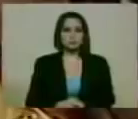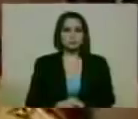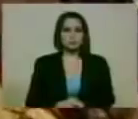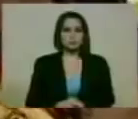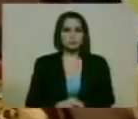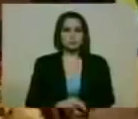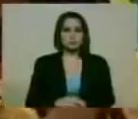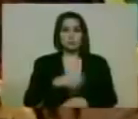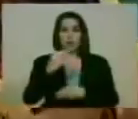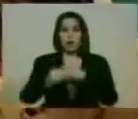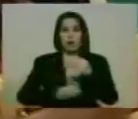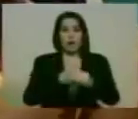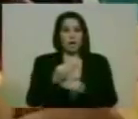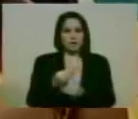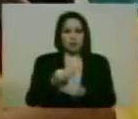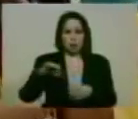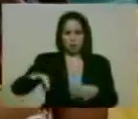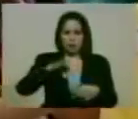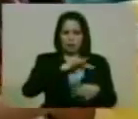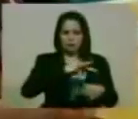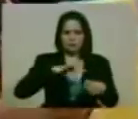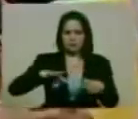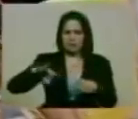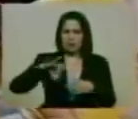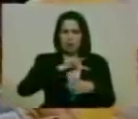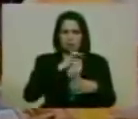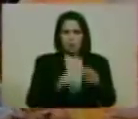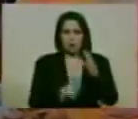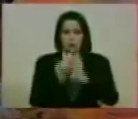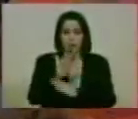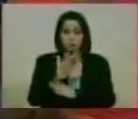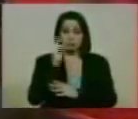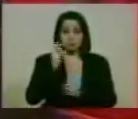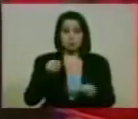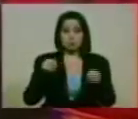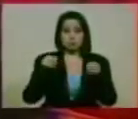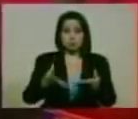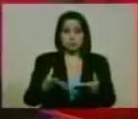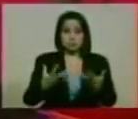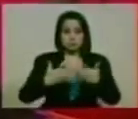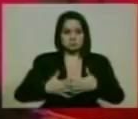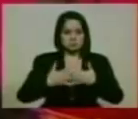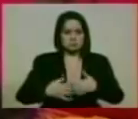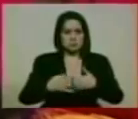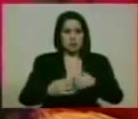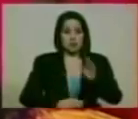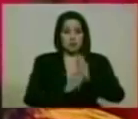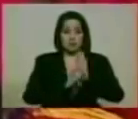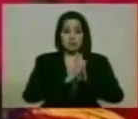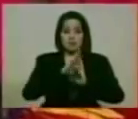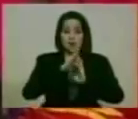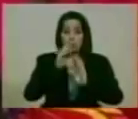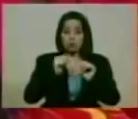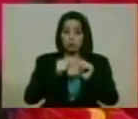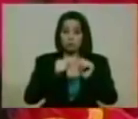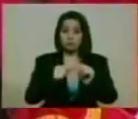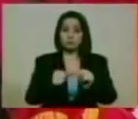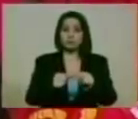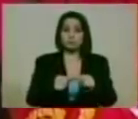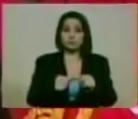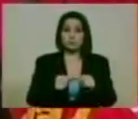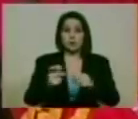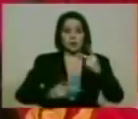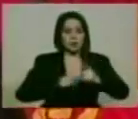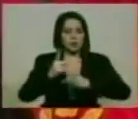crear un banco de semillas como estrategia de producción autóctona con el fin de obtener un desarrollo sustentable de